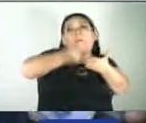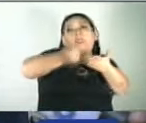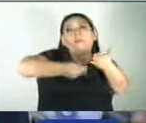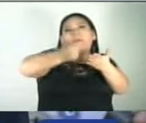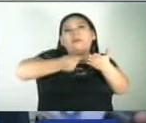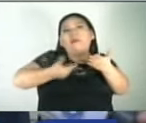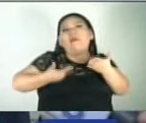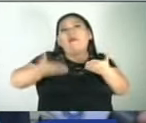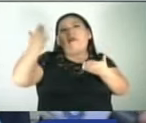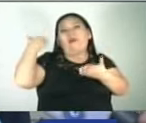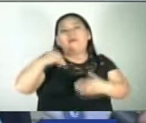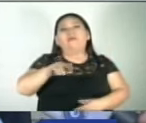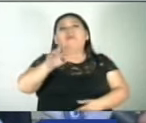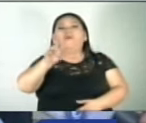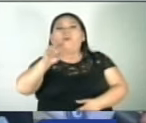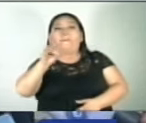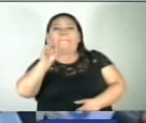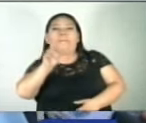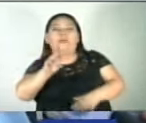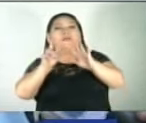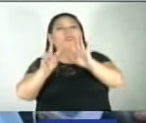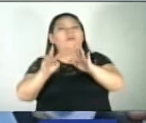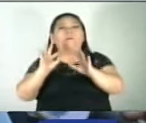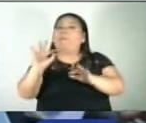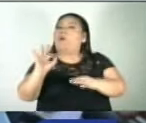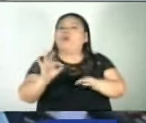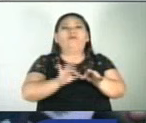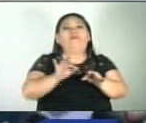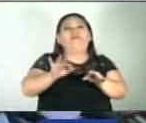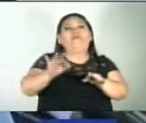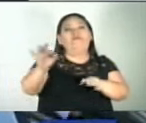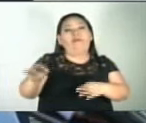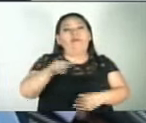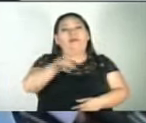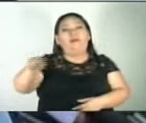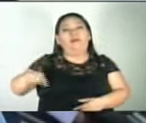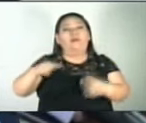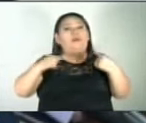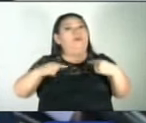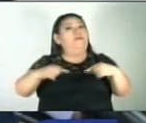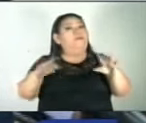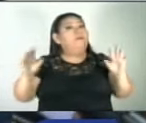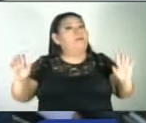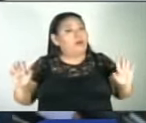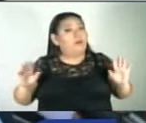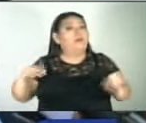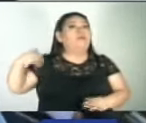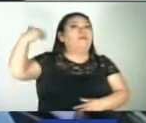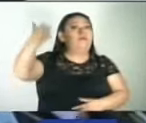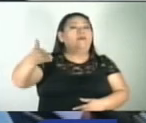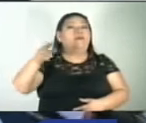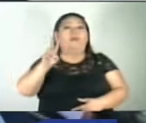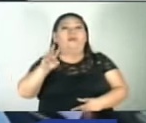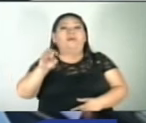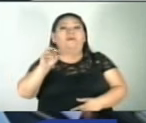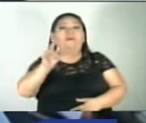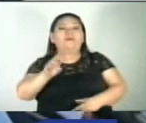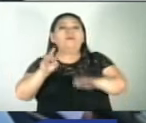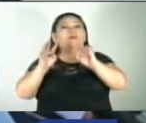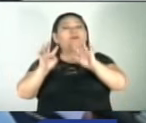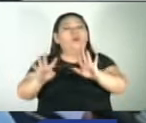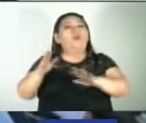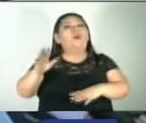la elección del 2027 y prorrogar el mandato de estos funcionarios hasta el 2029, que es cuando